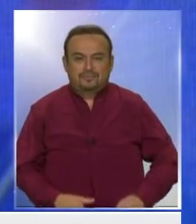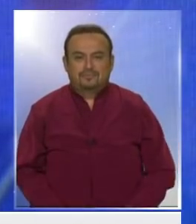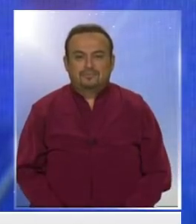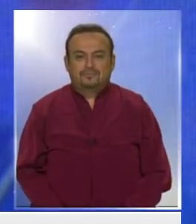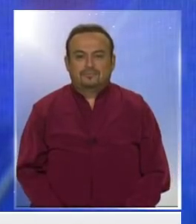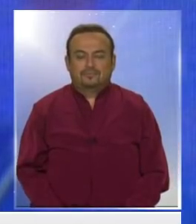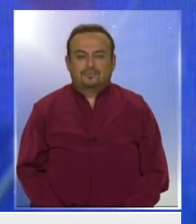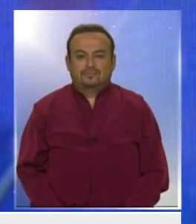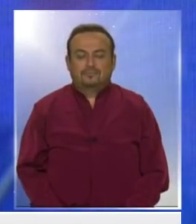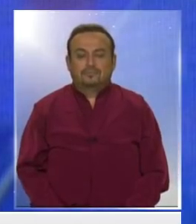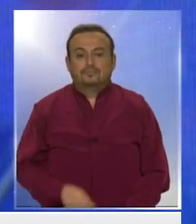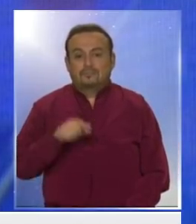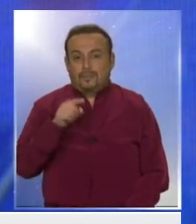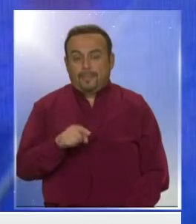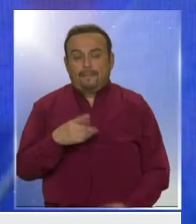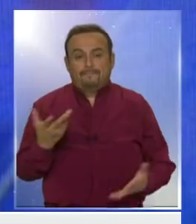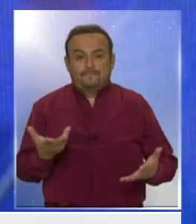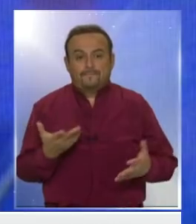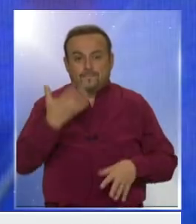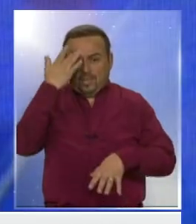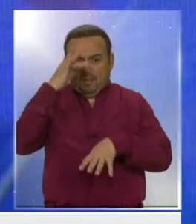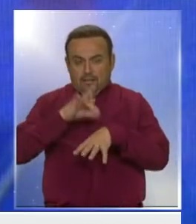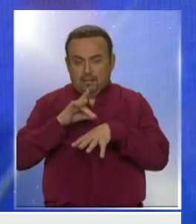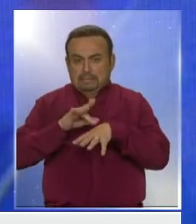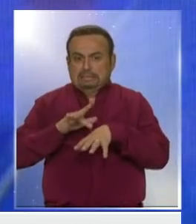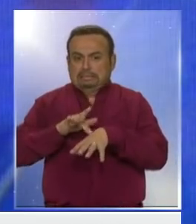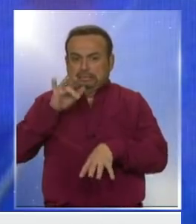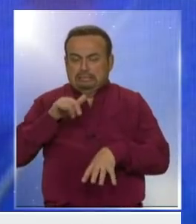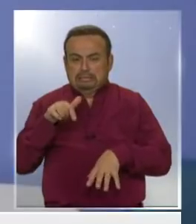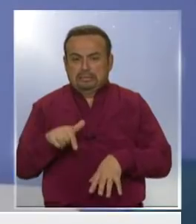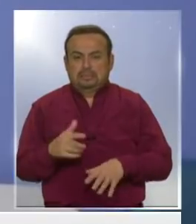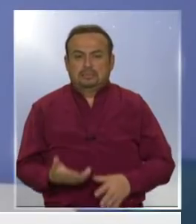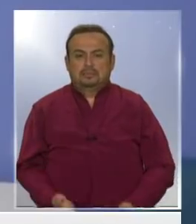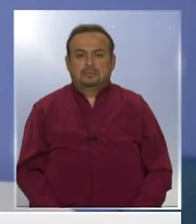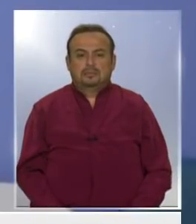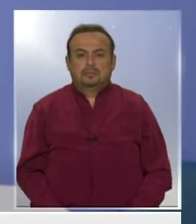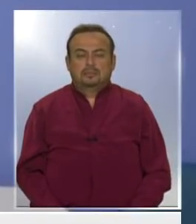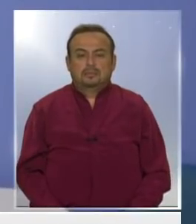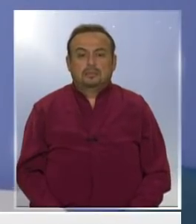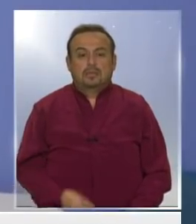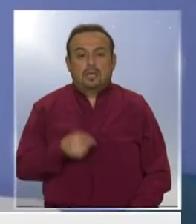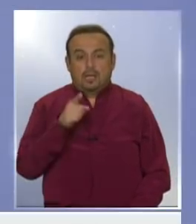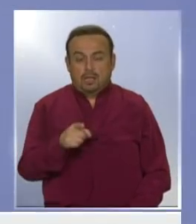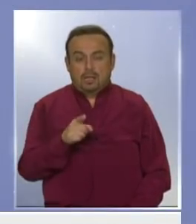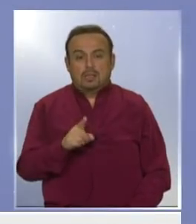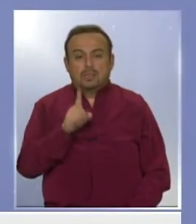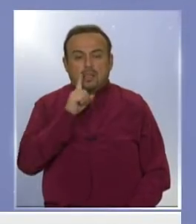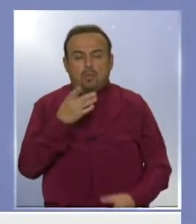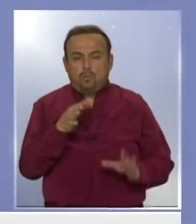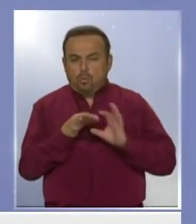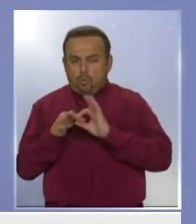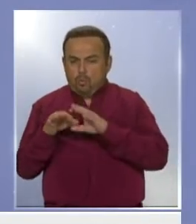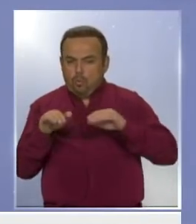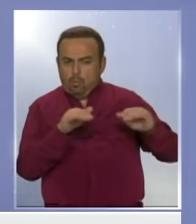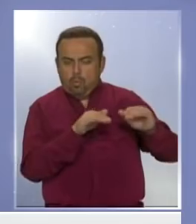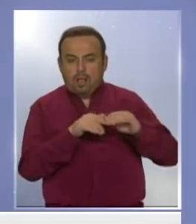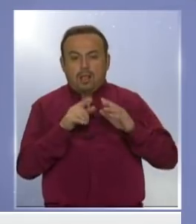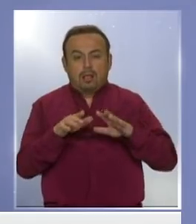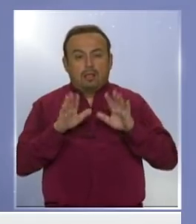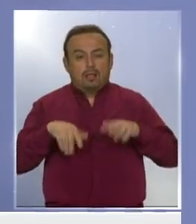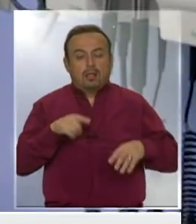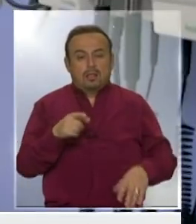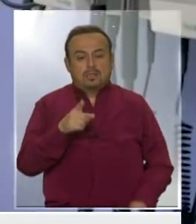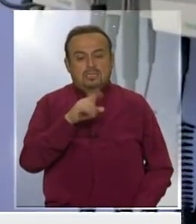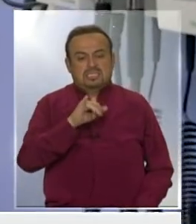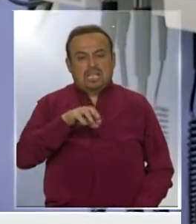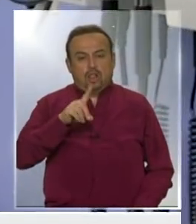en los niños que genera una enfermedad grave. Los casos tienen en común una superposición del síndrome de